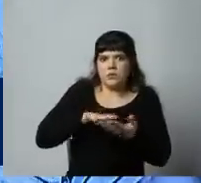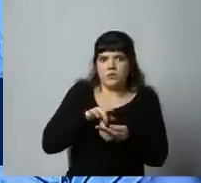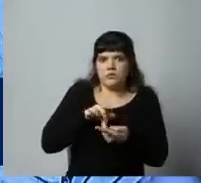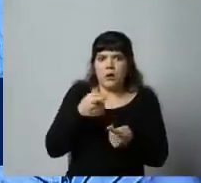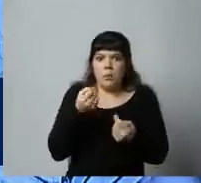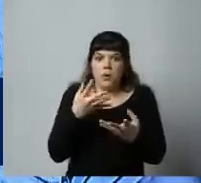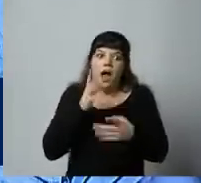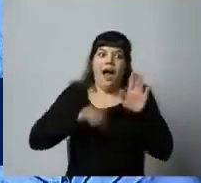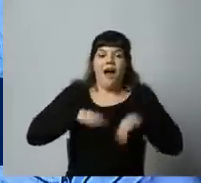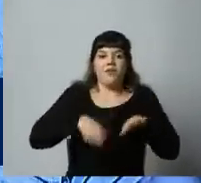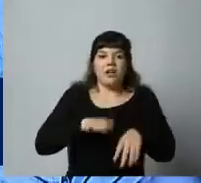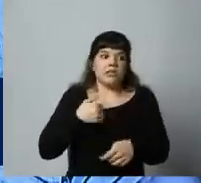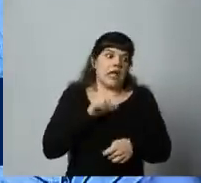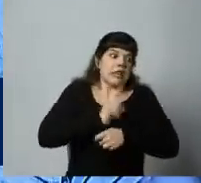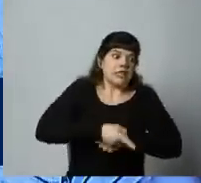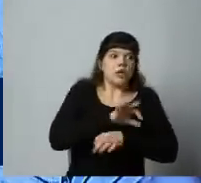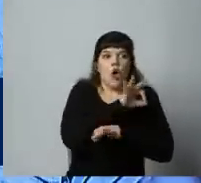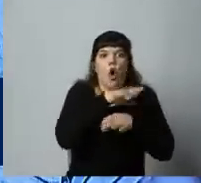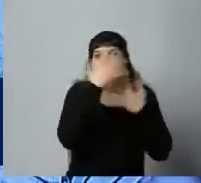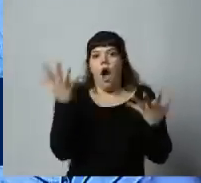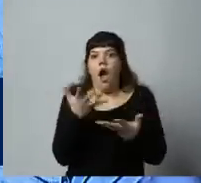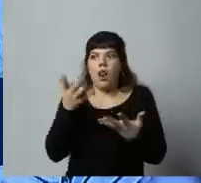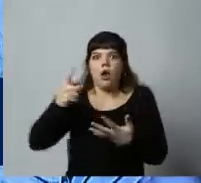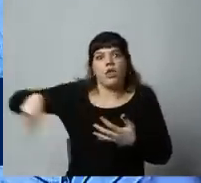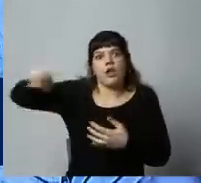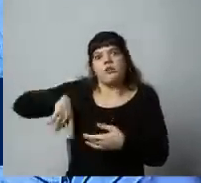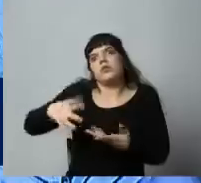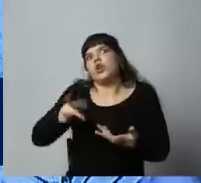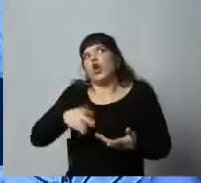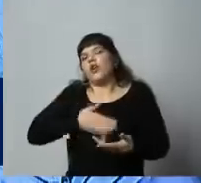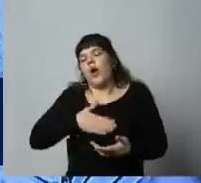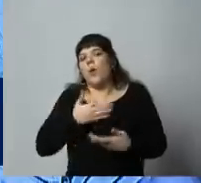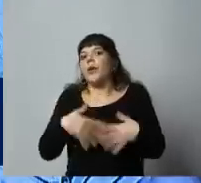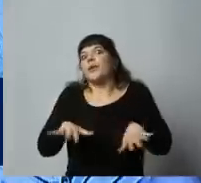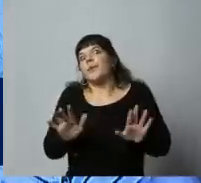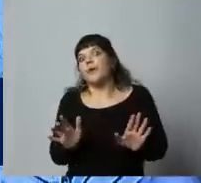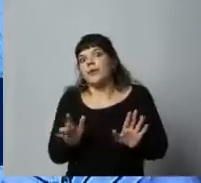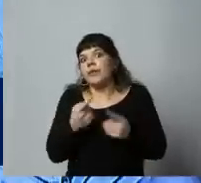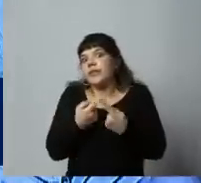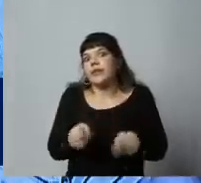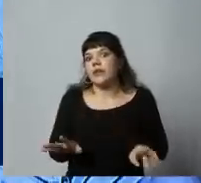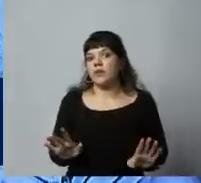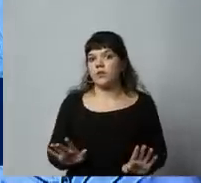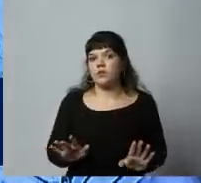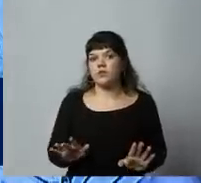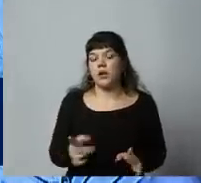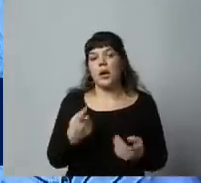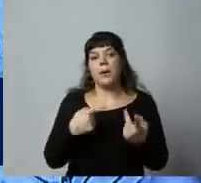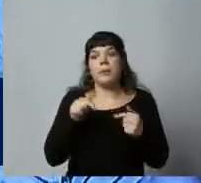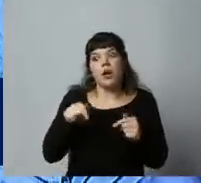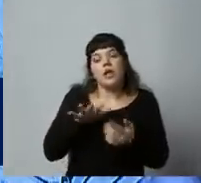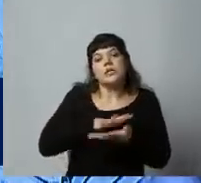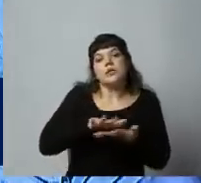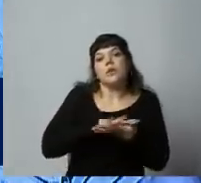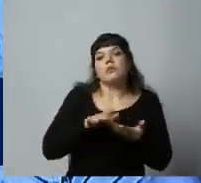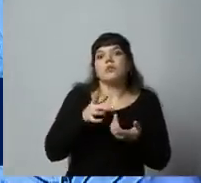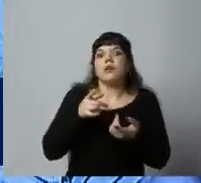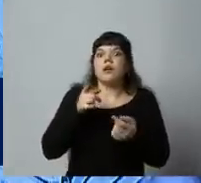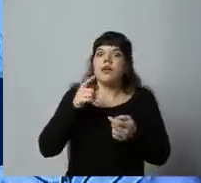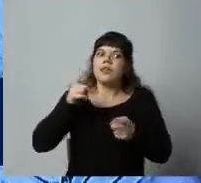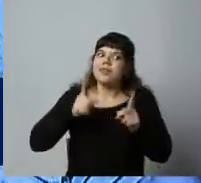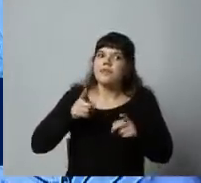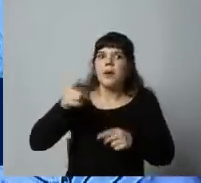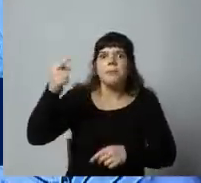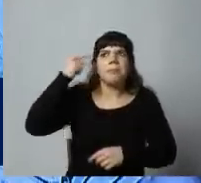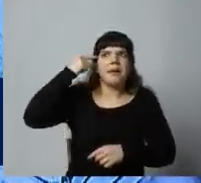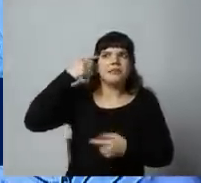decisiones no eh No estén de acuerdo con lo que uno piensa Eh Esto es una cosa que debería cruzar transversalmente al